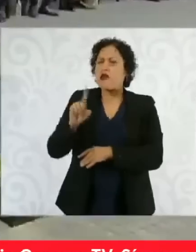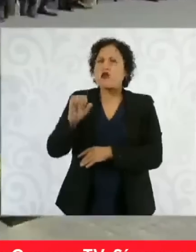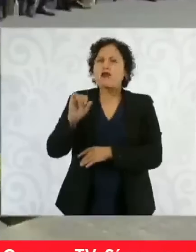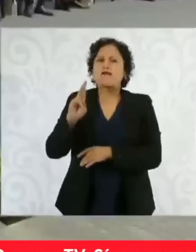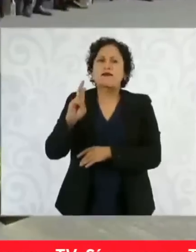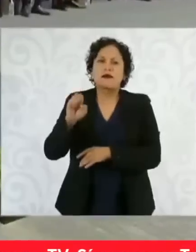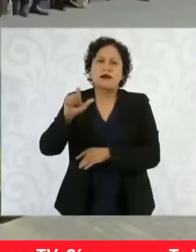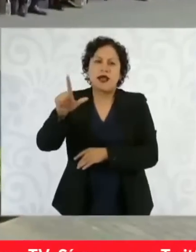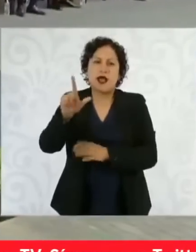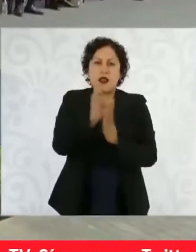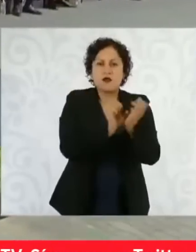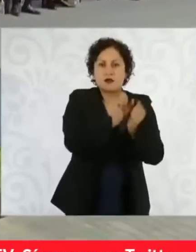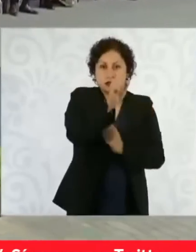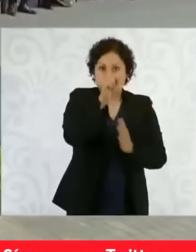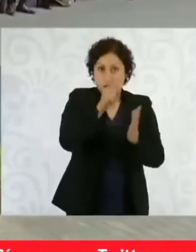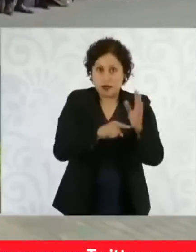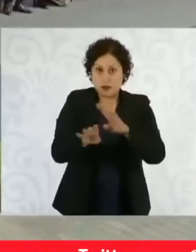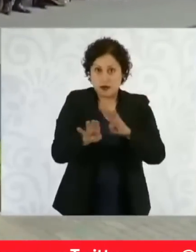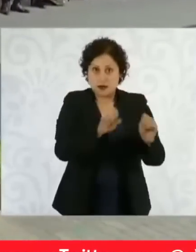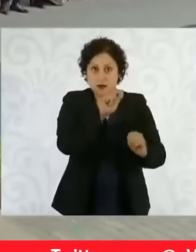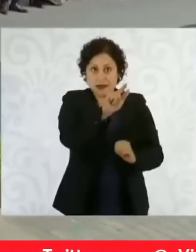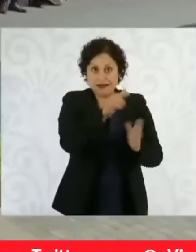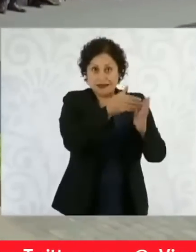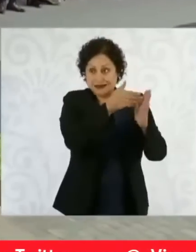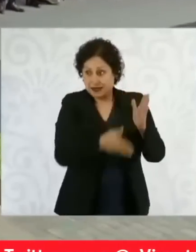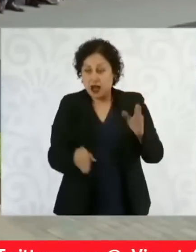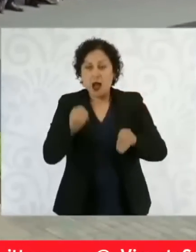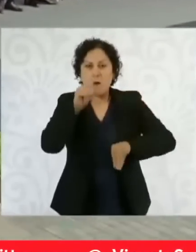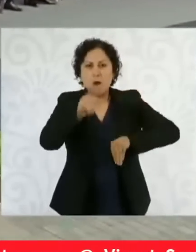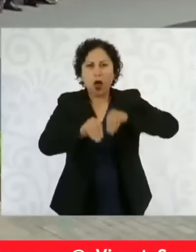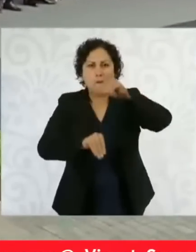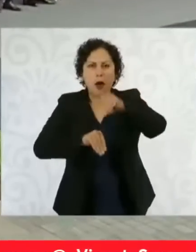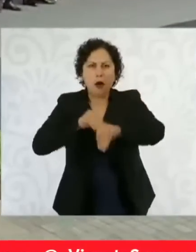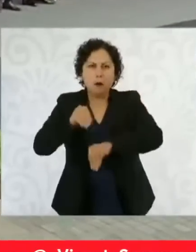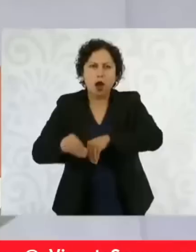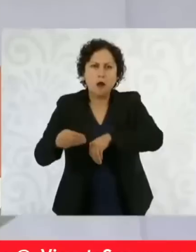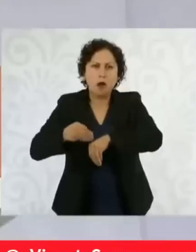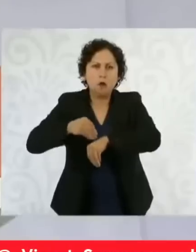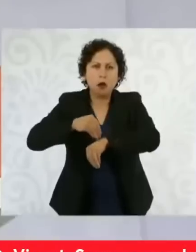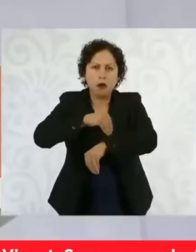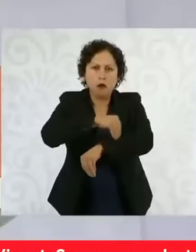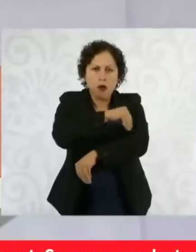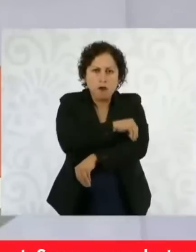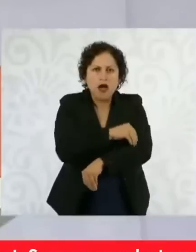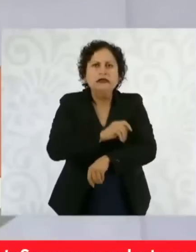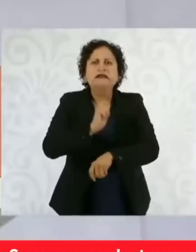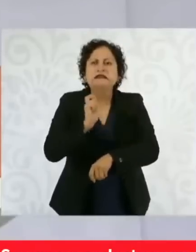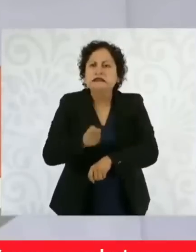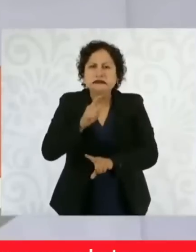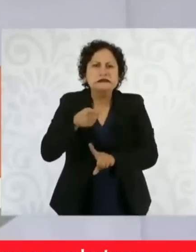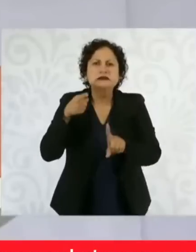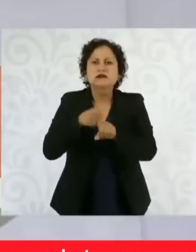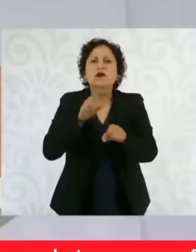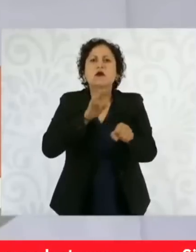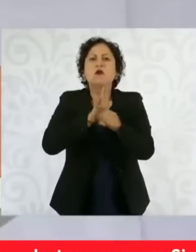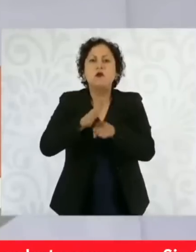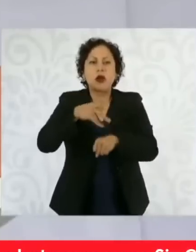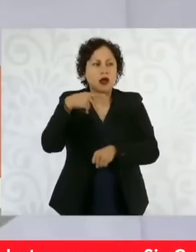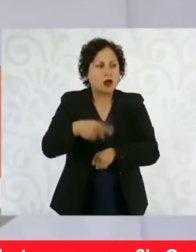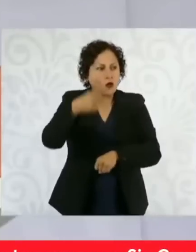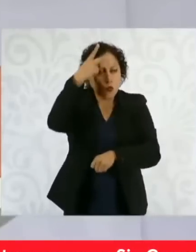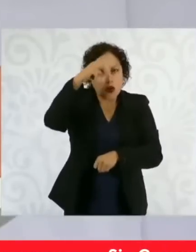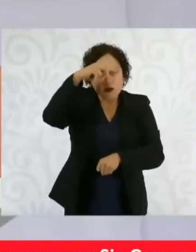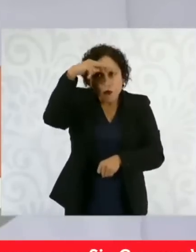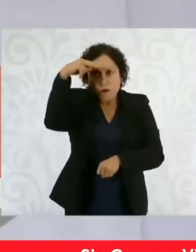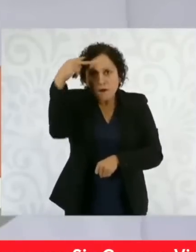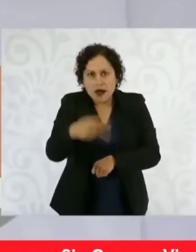Constitución de 1917 para ir entregando nuevamente los bienes de la nación a unos cuantos